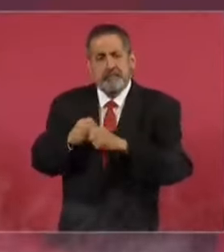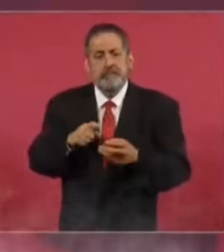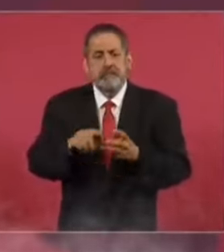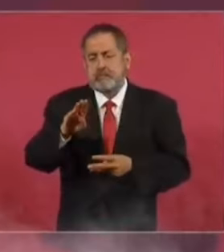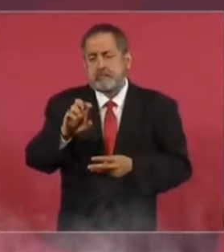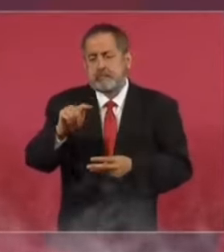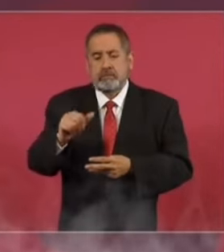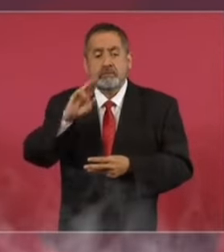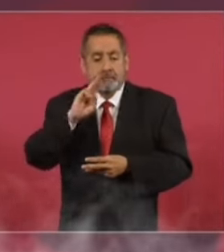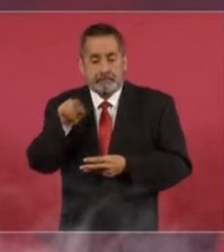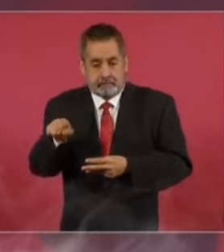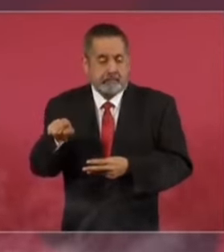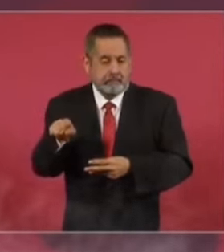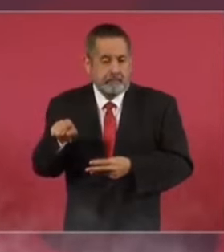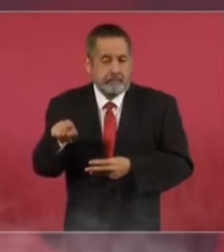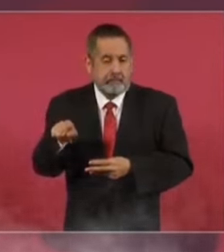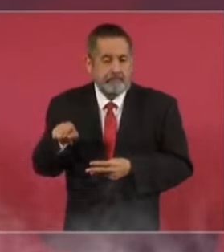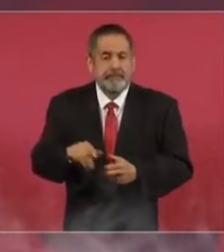Berta mamá